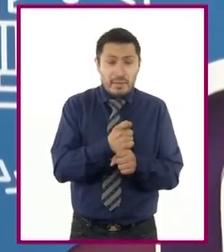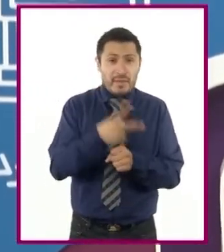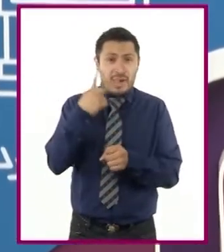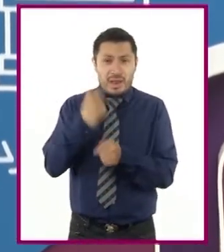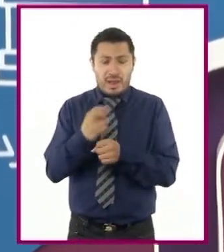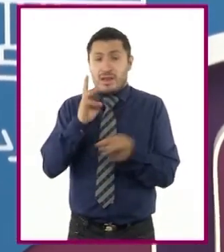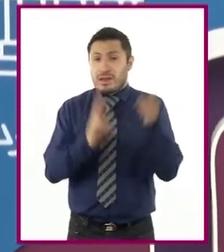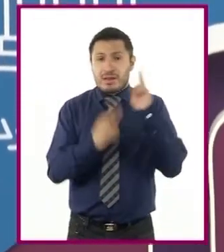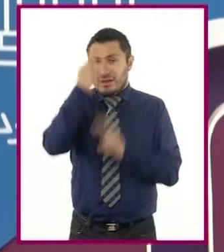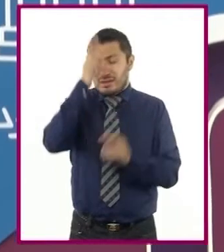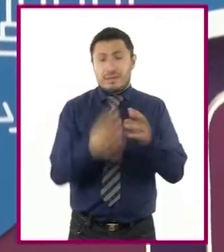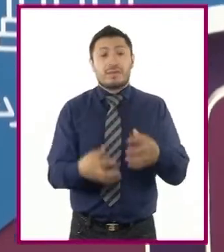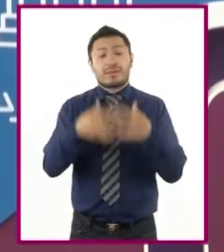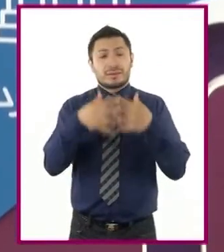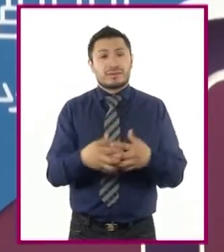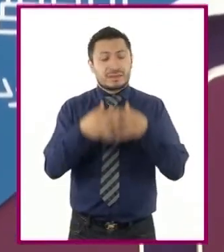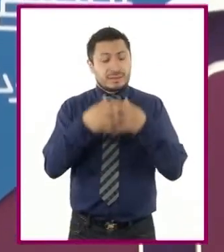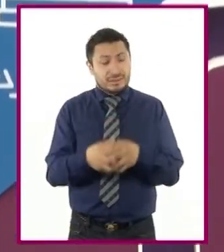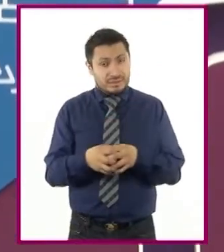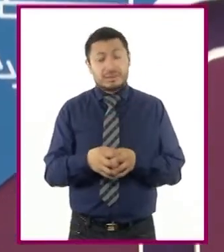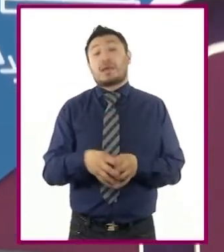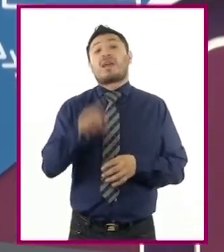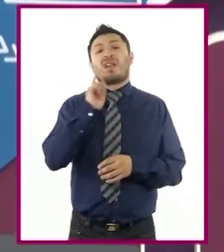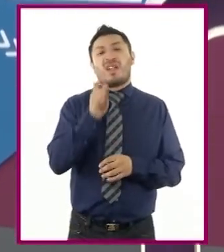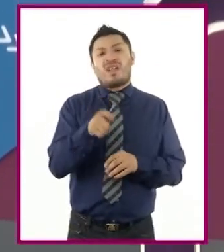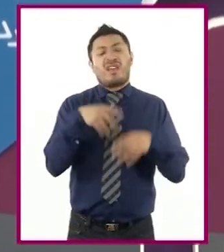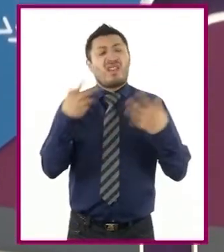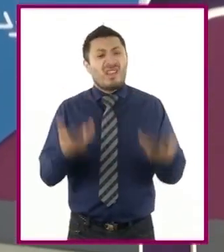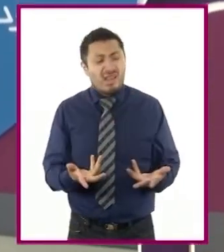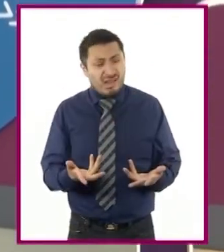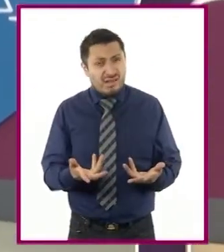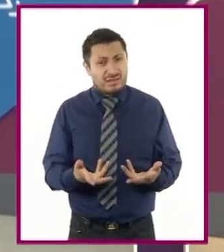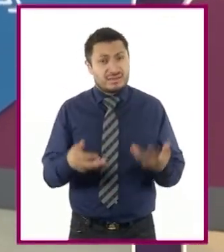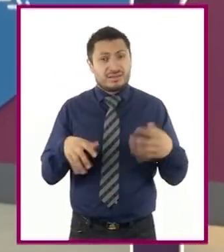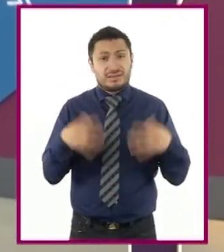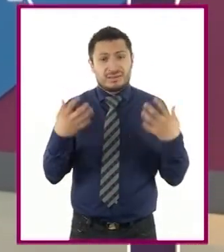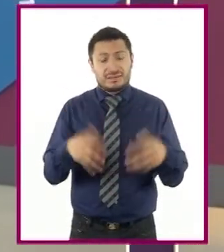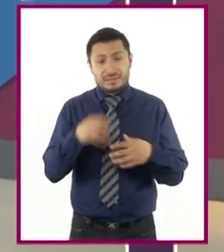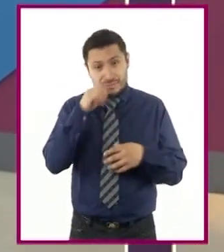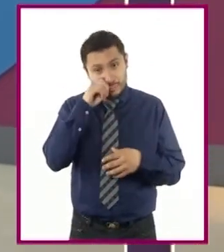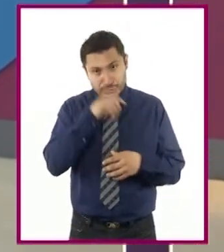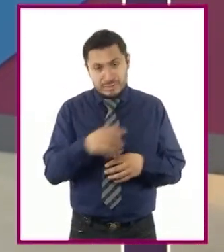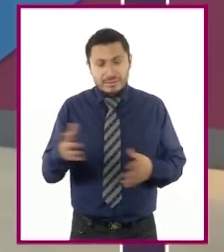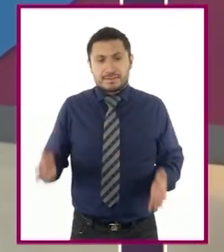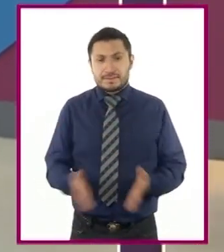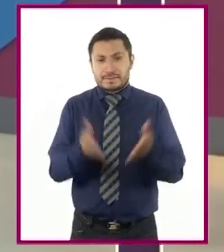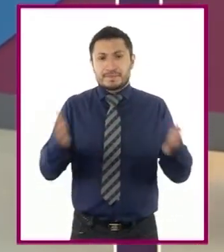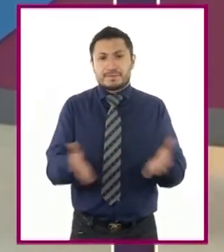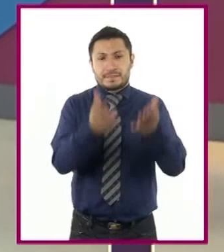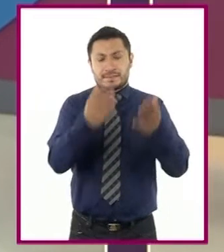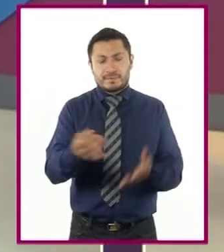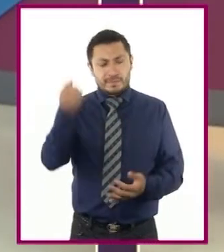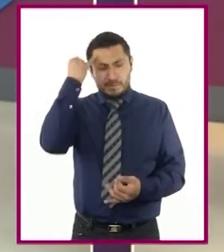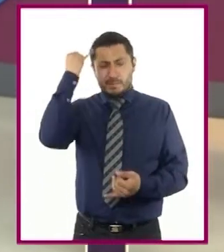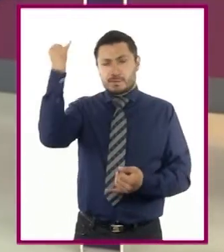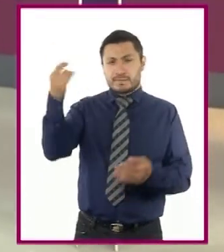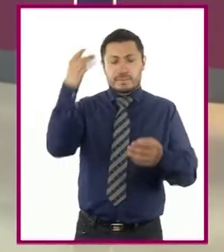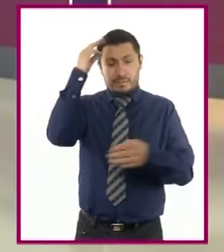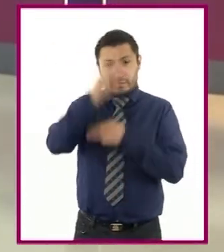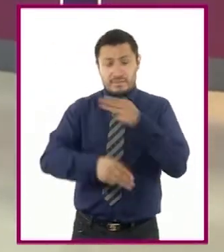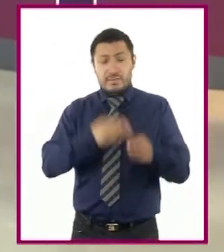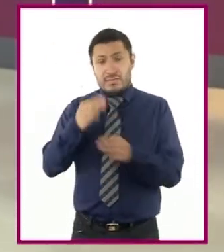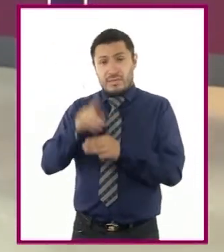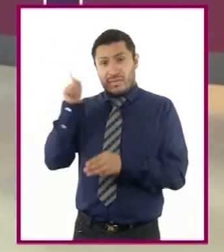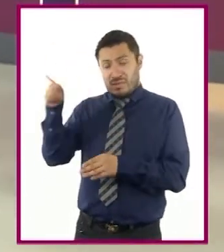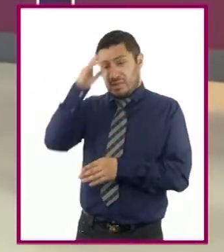Segunda Revolución Industrial, los cuales a su vez impulsaron la creencia de que el mundo europeo se encontraba en